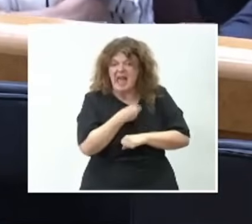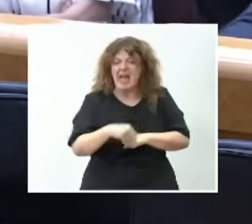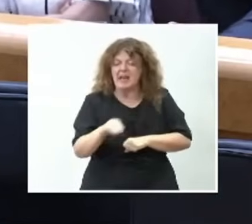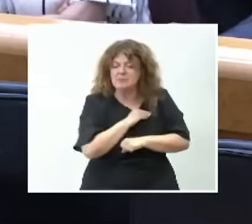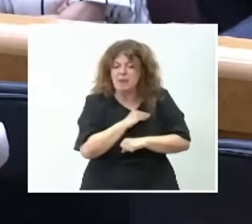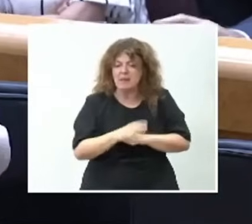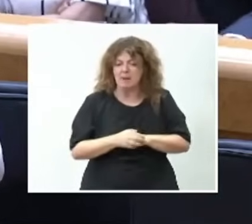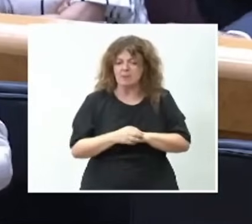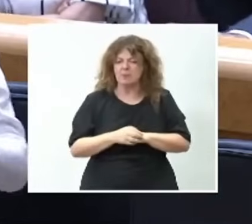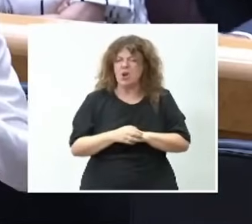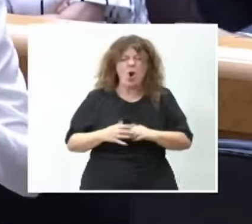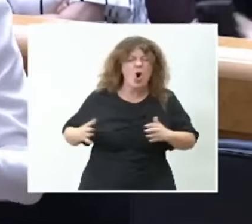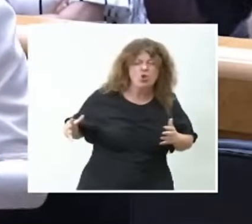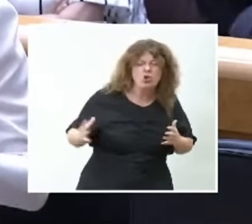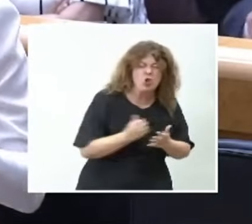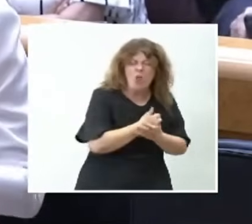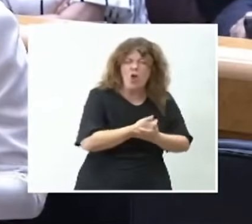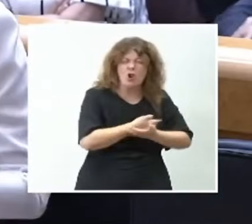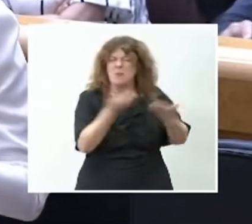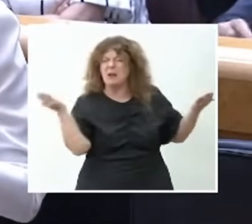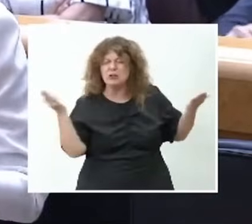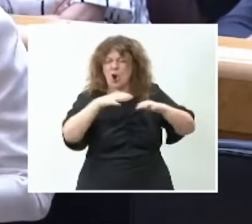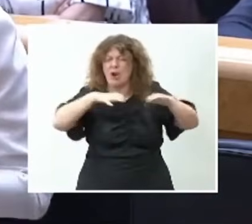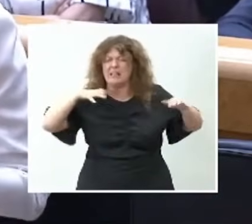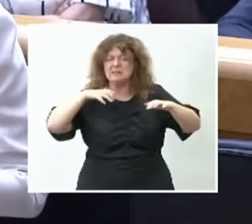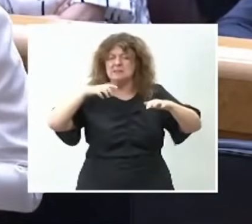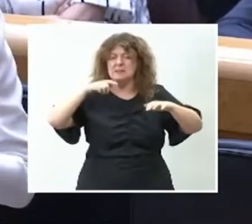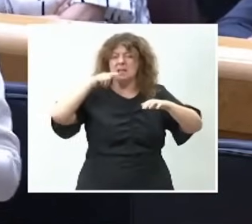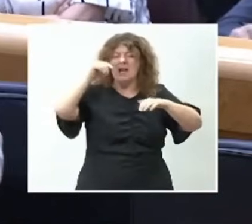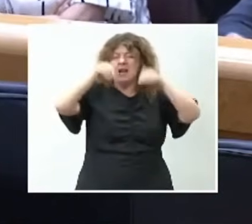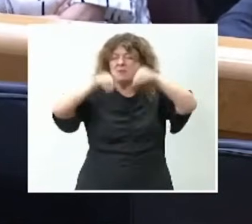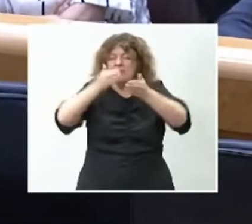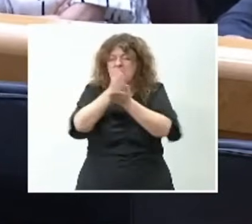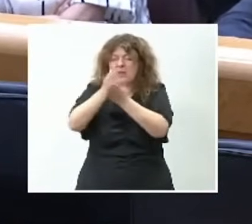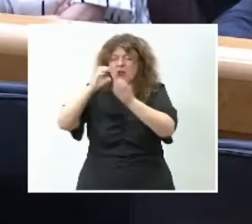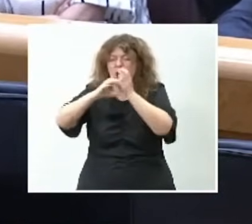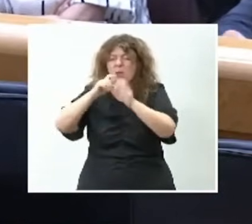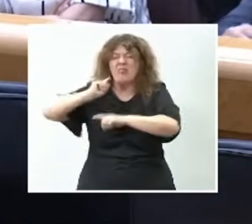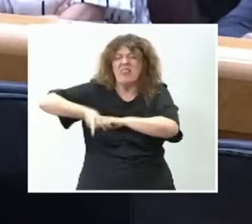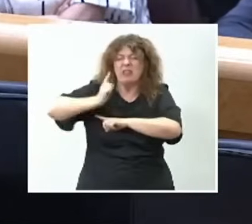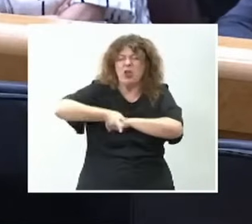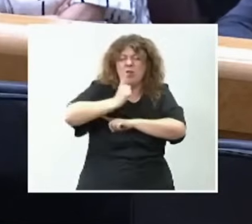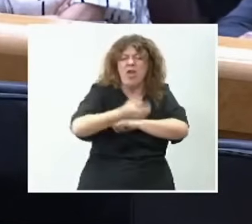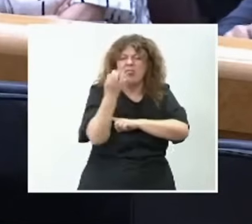España, cuando todos los mayores directores de los distintos medios de comunicación